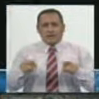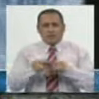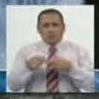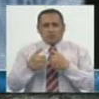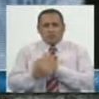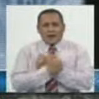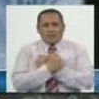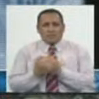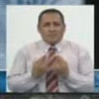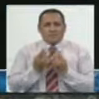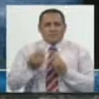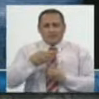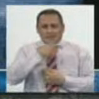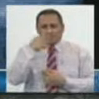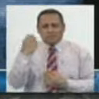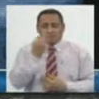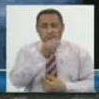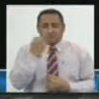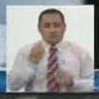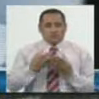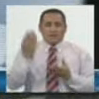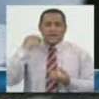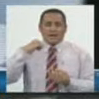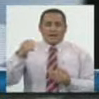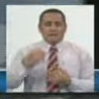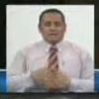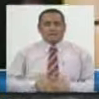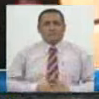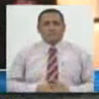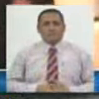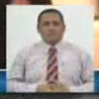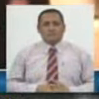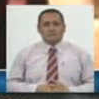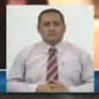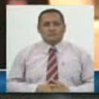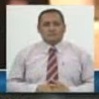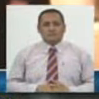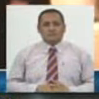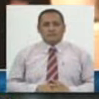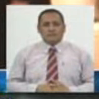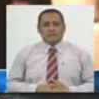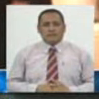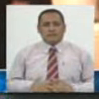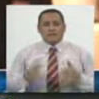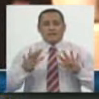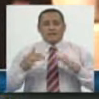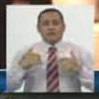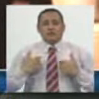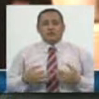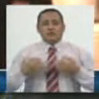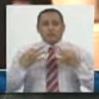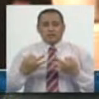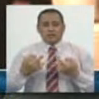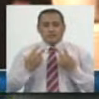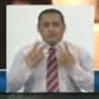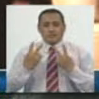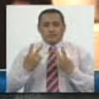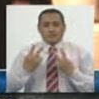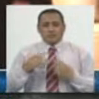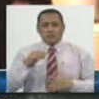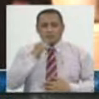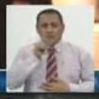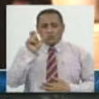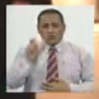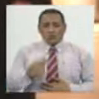amor en medio de dinero, joyas y viajes. Desde que estoy cumpliendo Catiusca